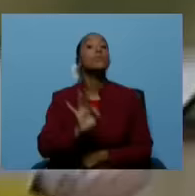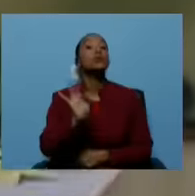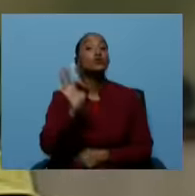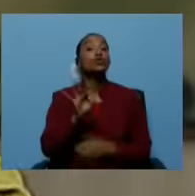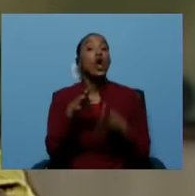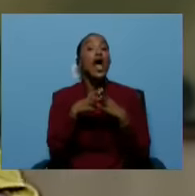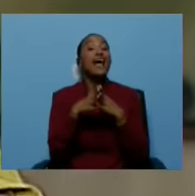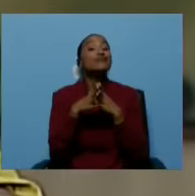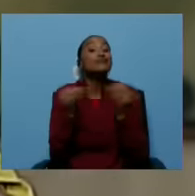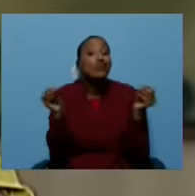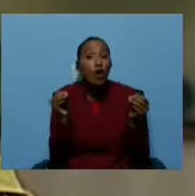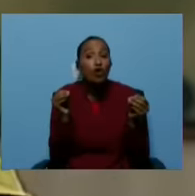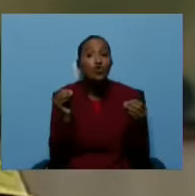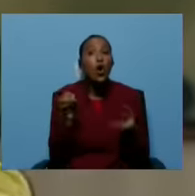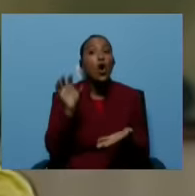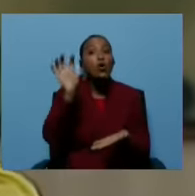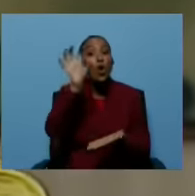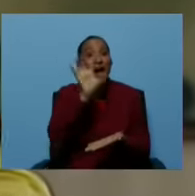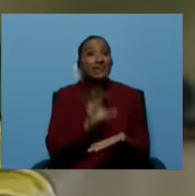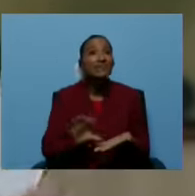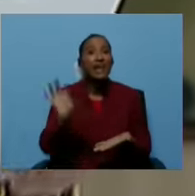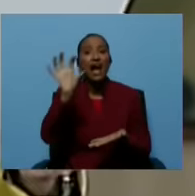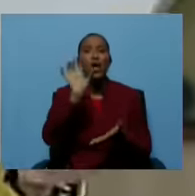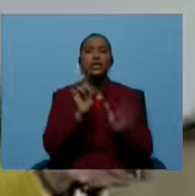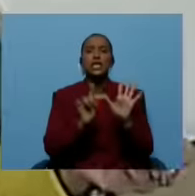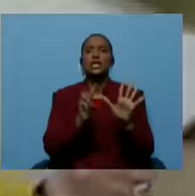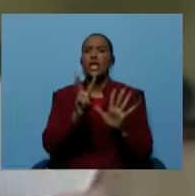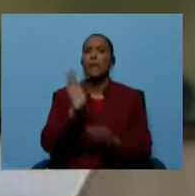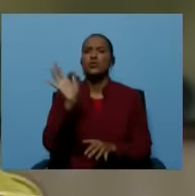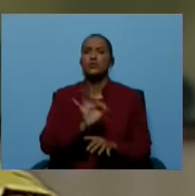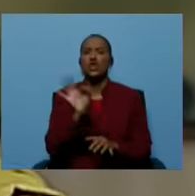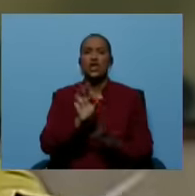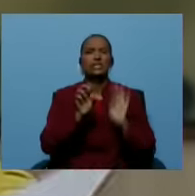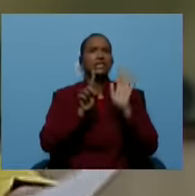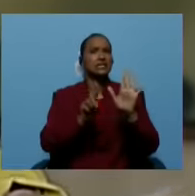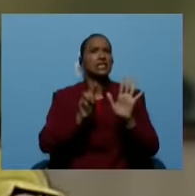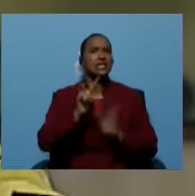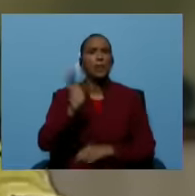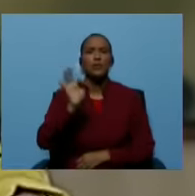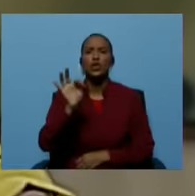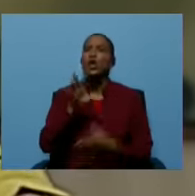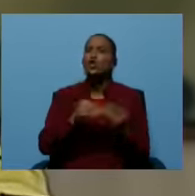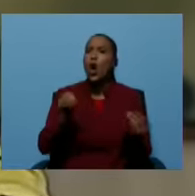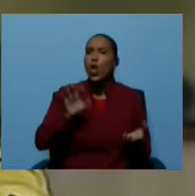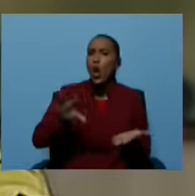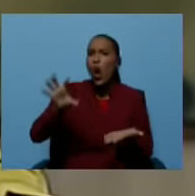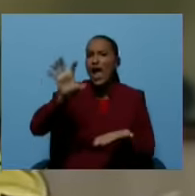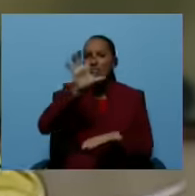estados, 63%, 63%, 63%, 63%, así está,